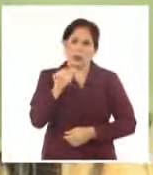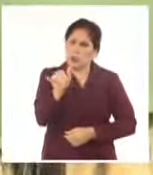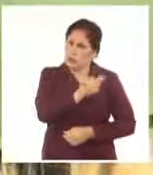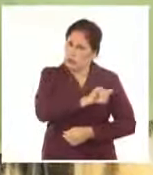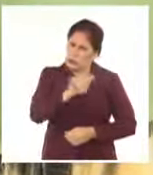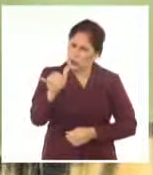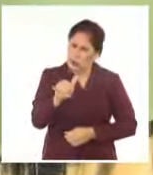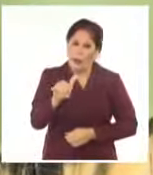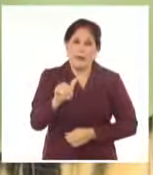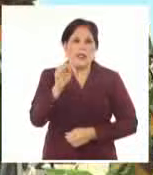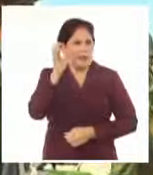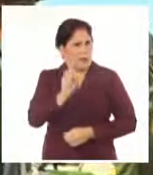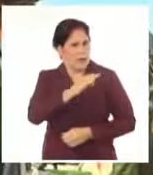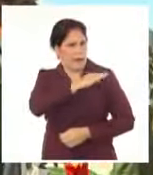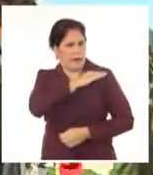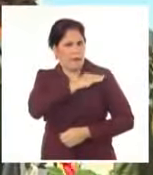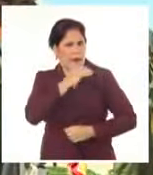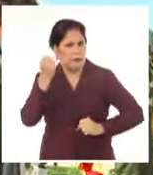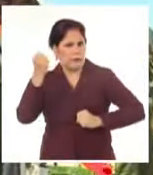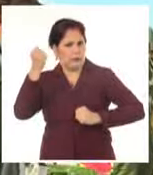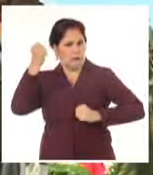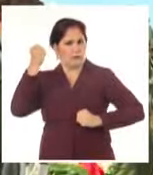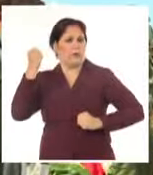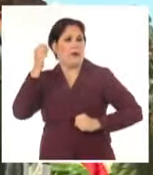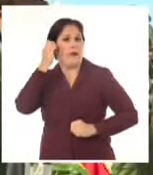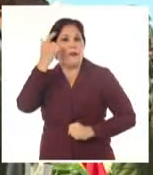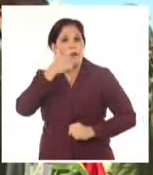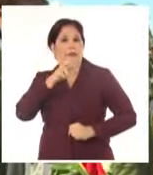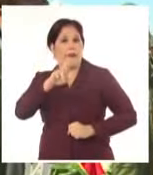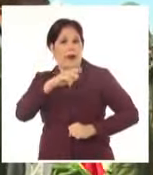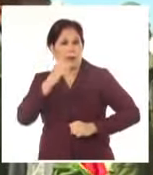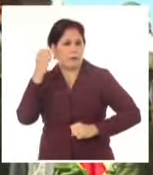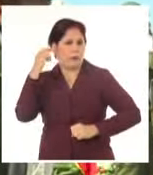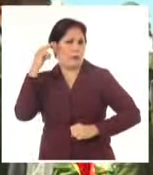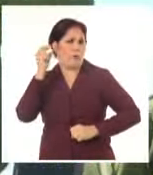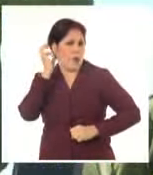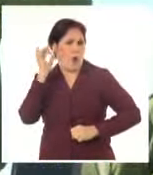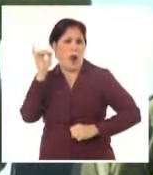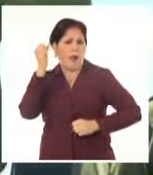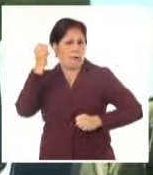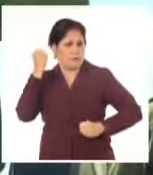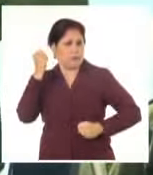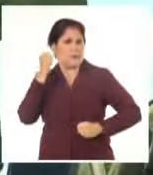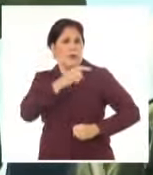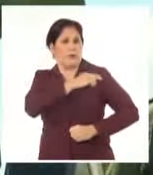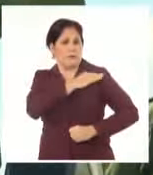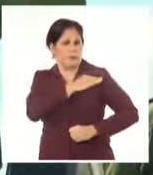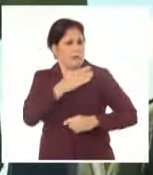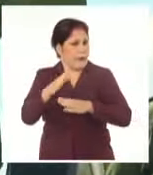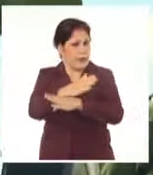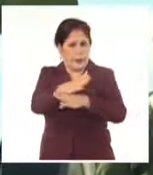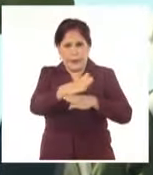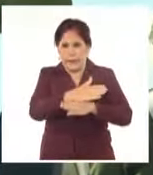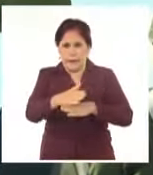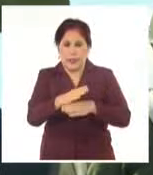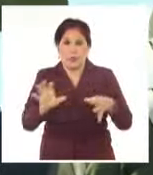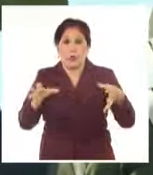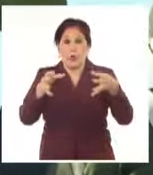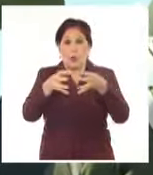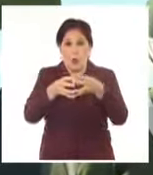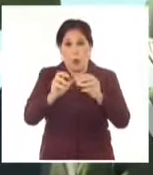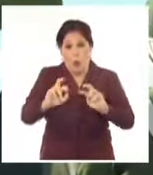Cadetes y oficiales de la Escuela Interarma de las FARC, General Antonio Maceo, Orden Antonio Maceo, integraron